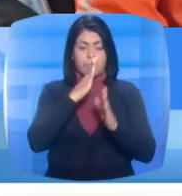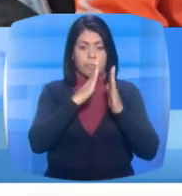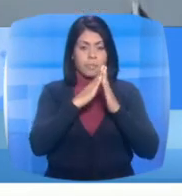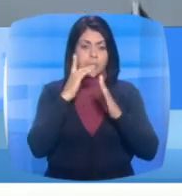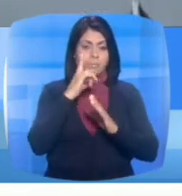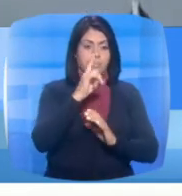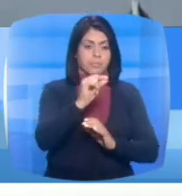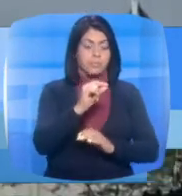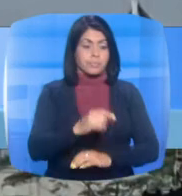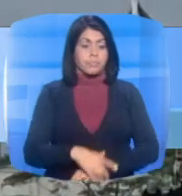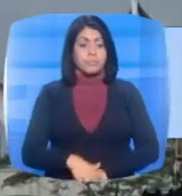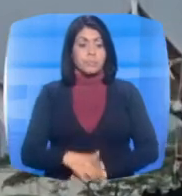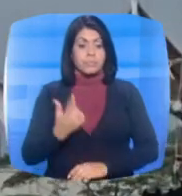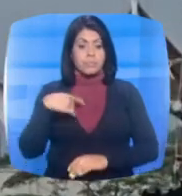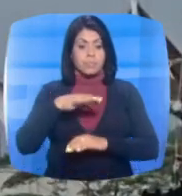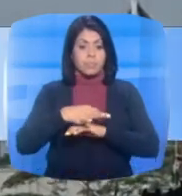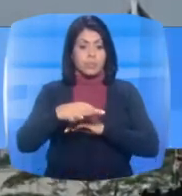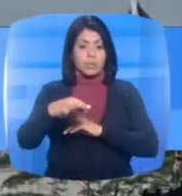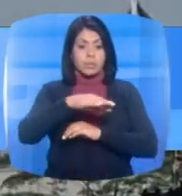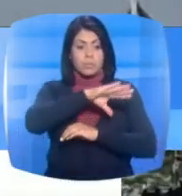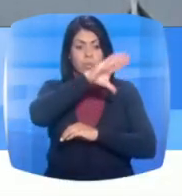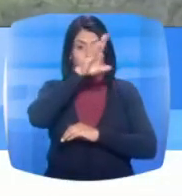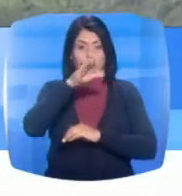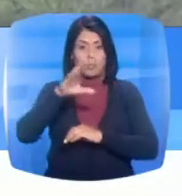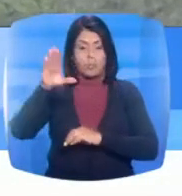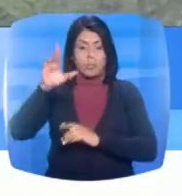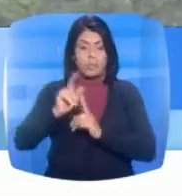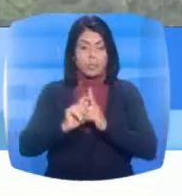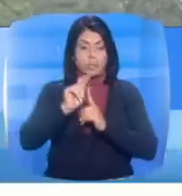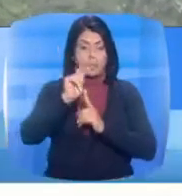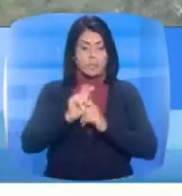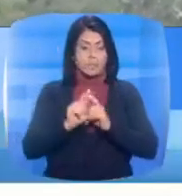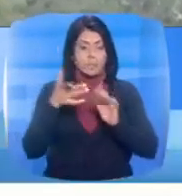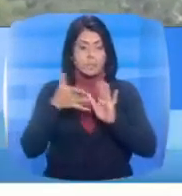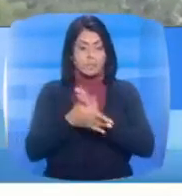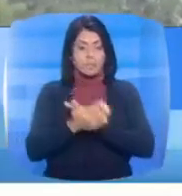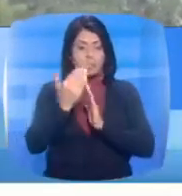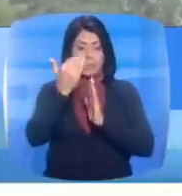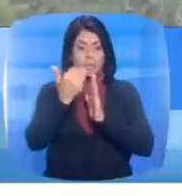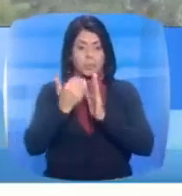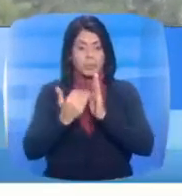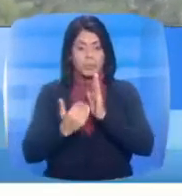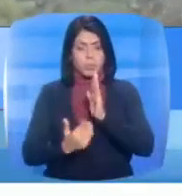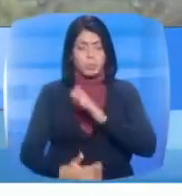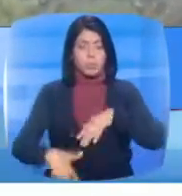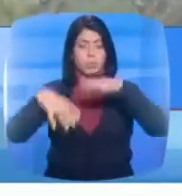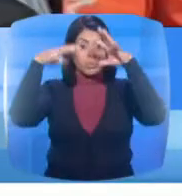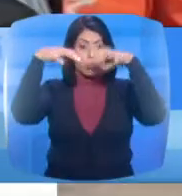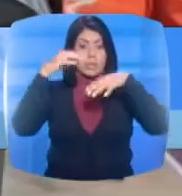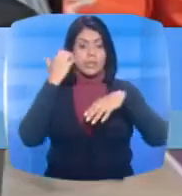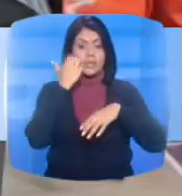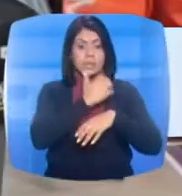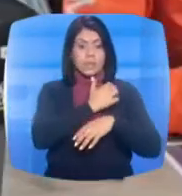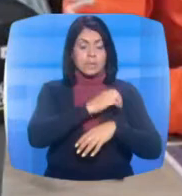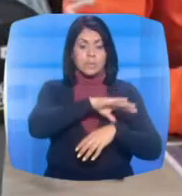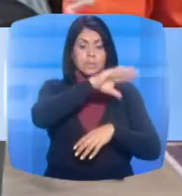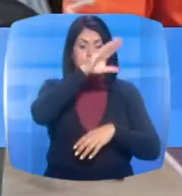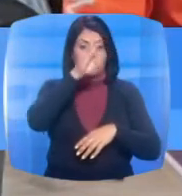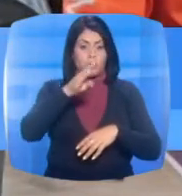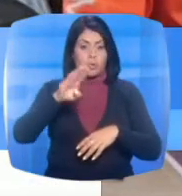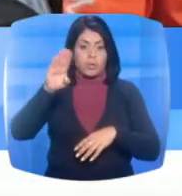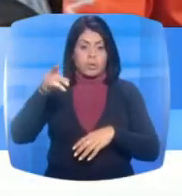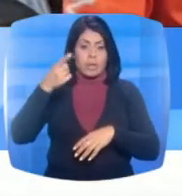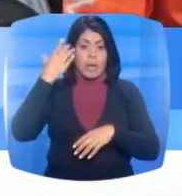hogares. Mientras tanto, en los municipios de montaña las temperaturas están descendiendo y ha llovido granizo. Zona montaña como el día de